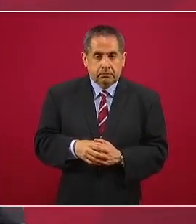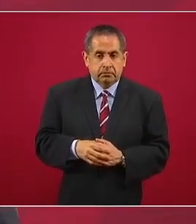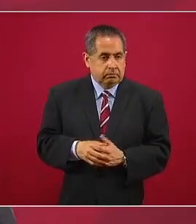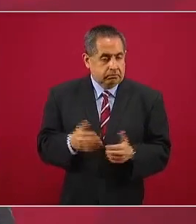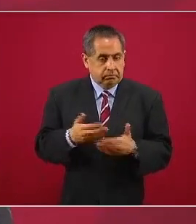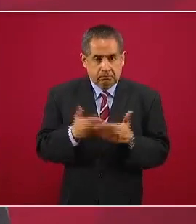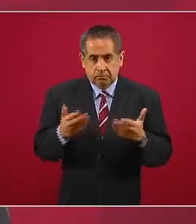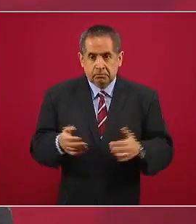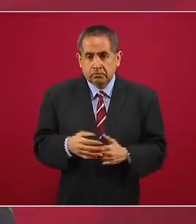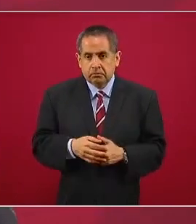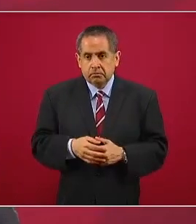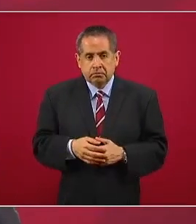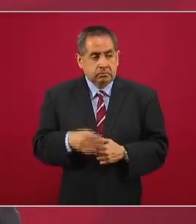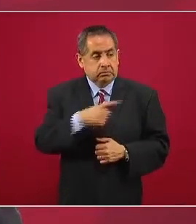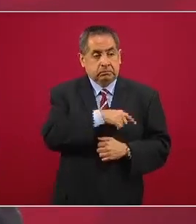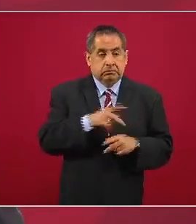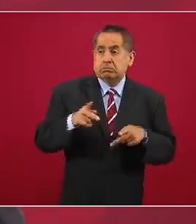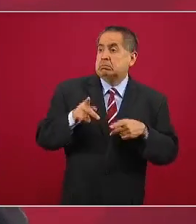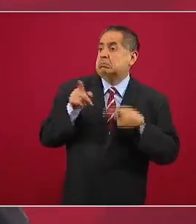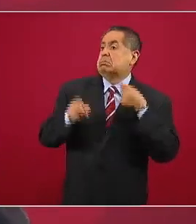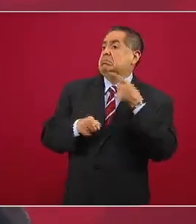muy crítico